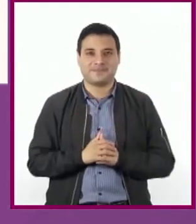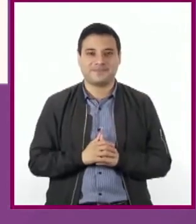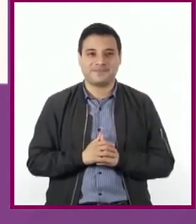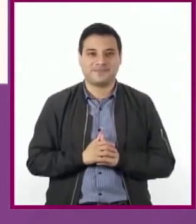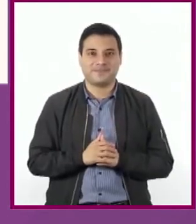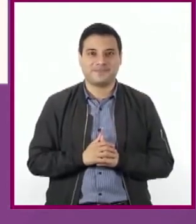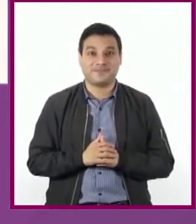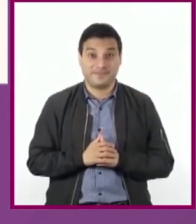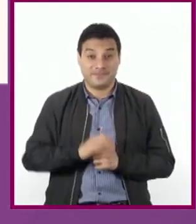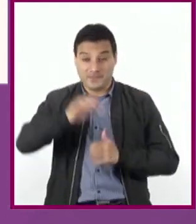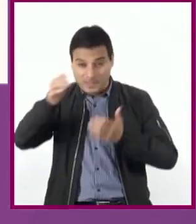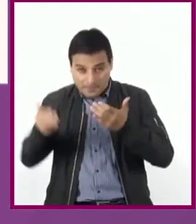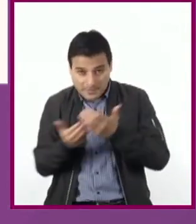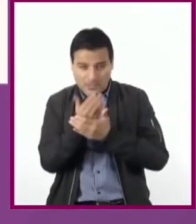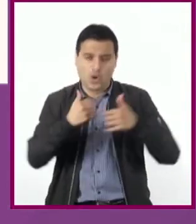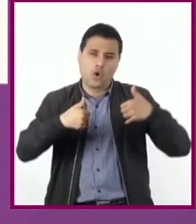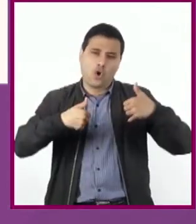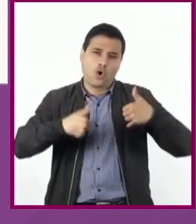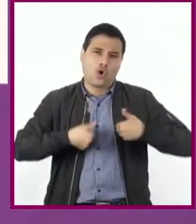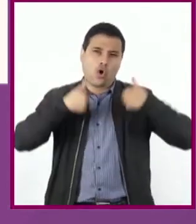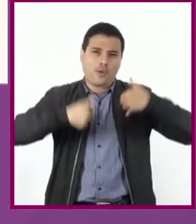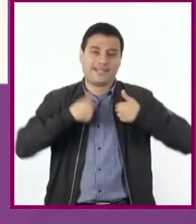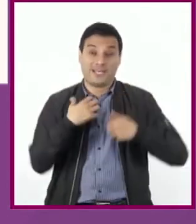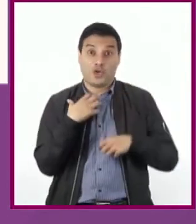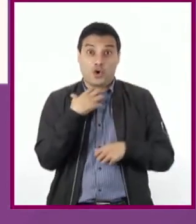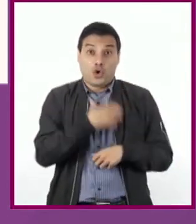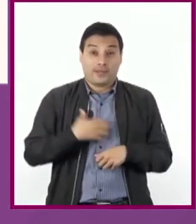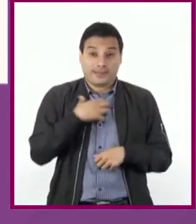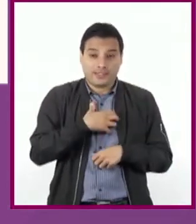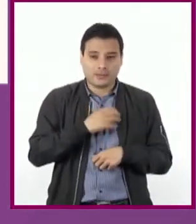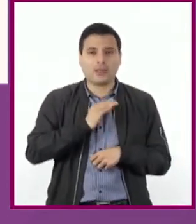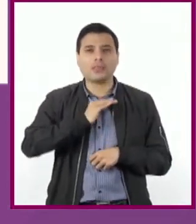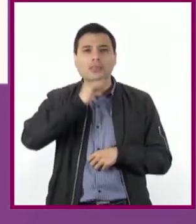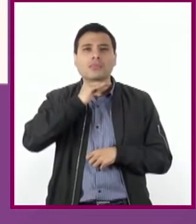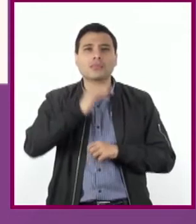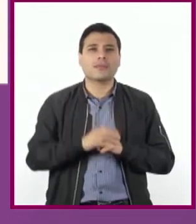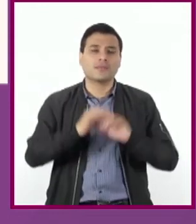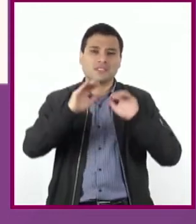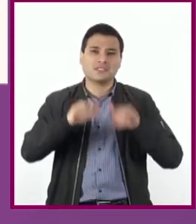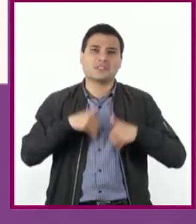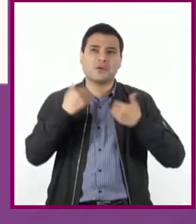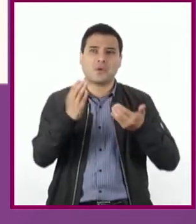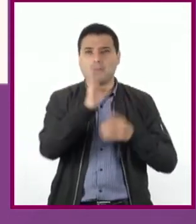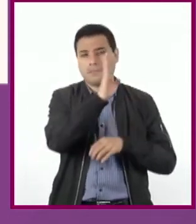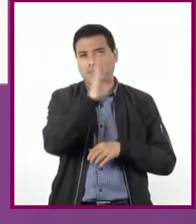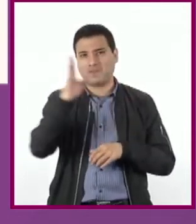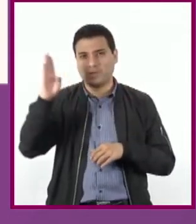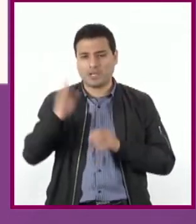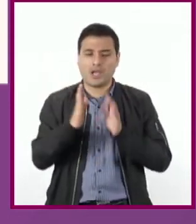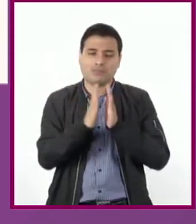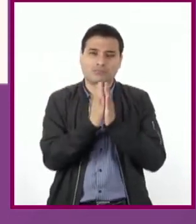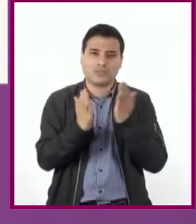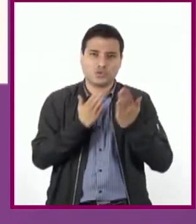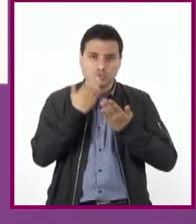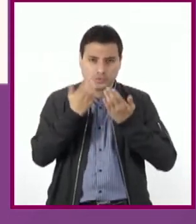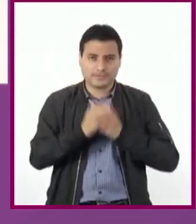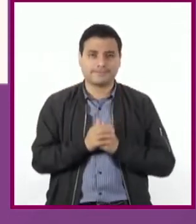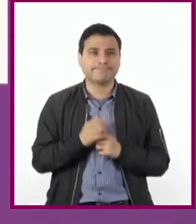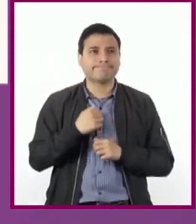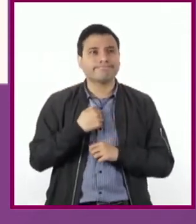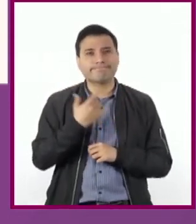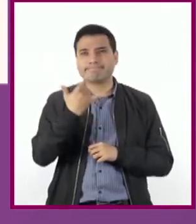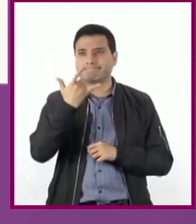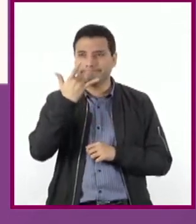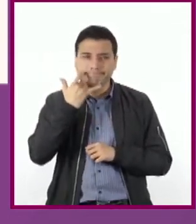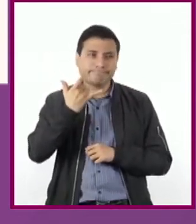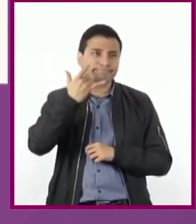Cierta mañana, un joven muy entusiasta, pero distraído, llegó a estudiar a la biblioteca. Miraba por los pasillos de aquí